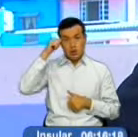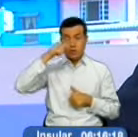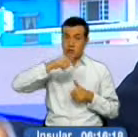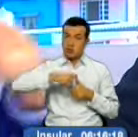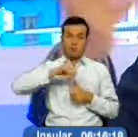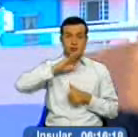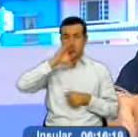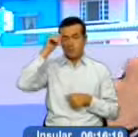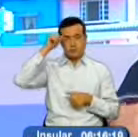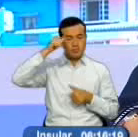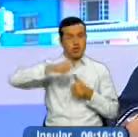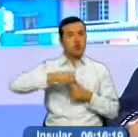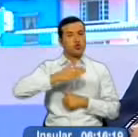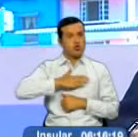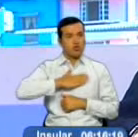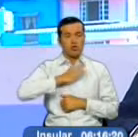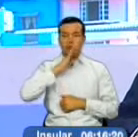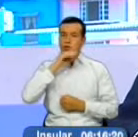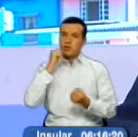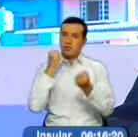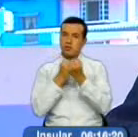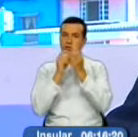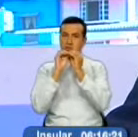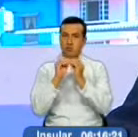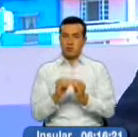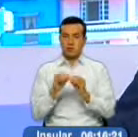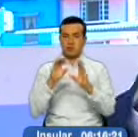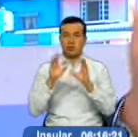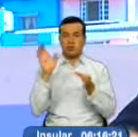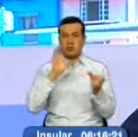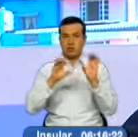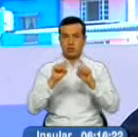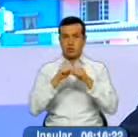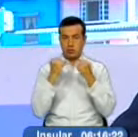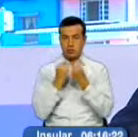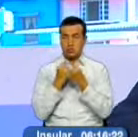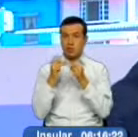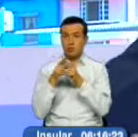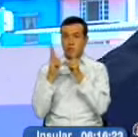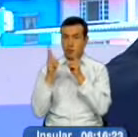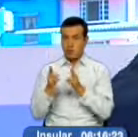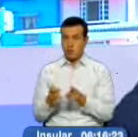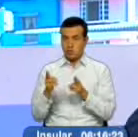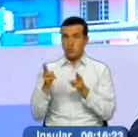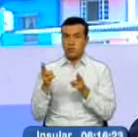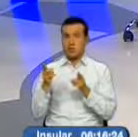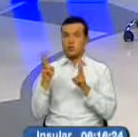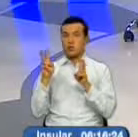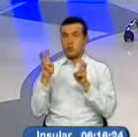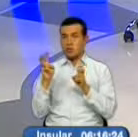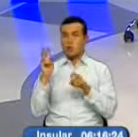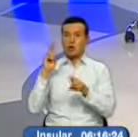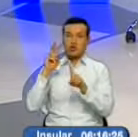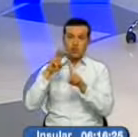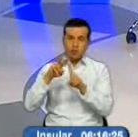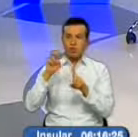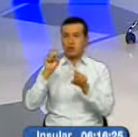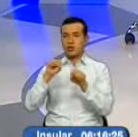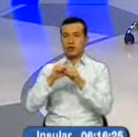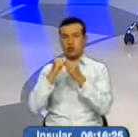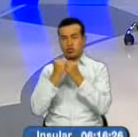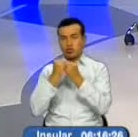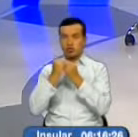otro. Yo al menos defiendo mucho la formación en ciencias sociales, la formación humanista, la formación en antropología, en sociología,